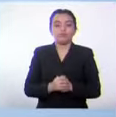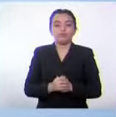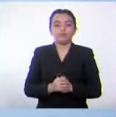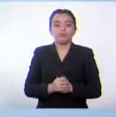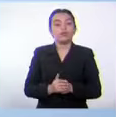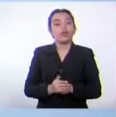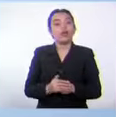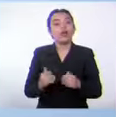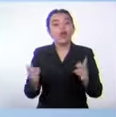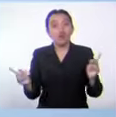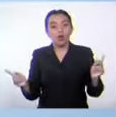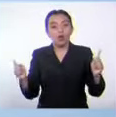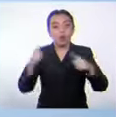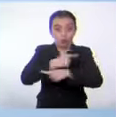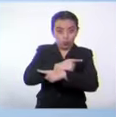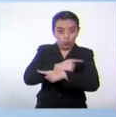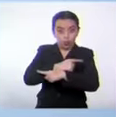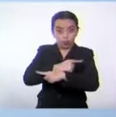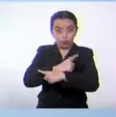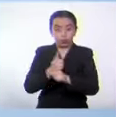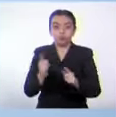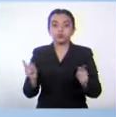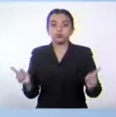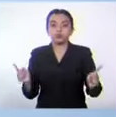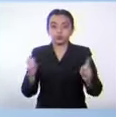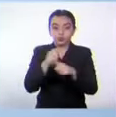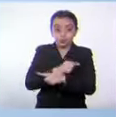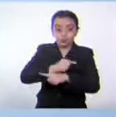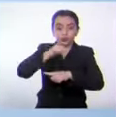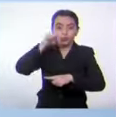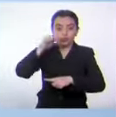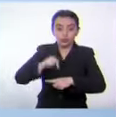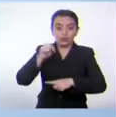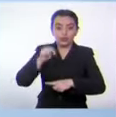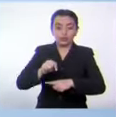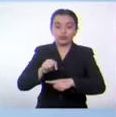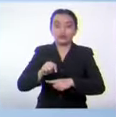caso contrario. Calculemos los miligramos de soluto con un ejemplo.